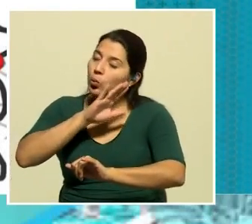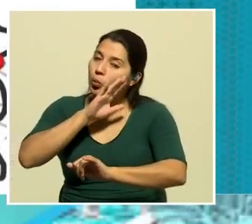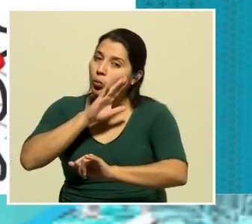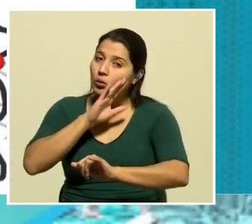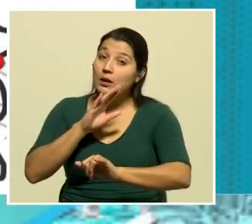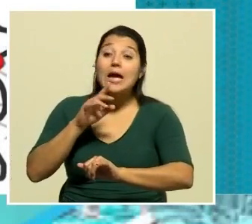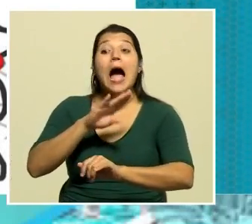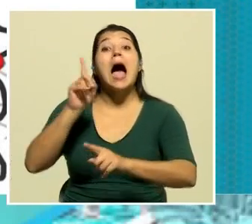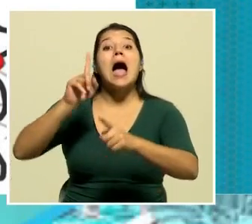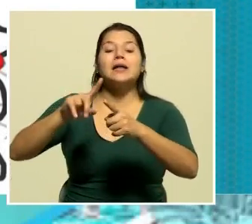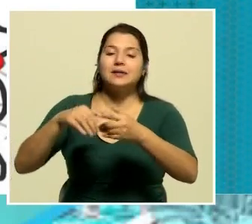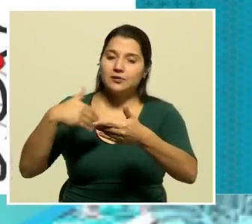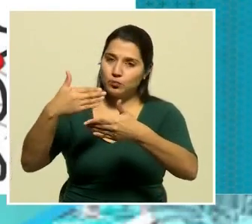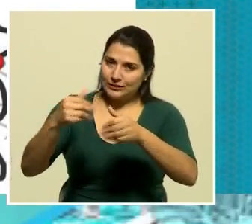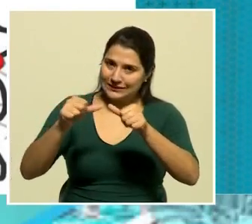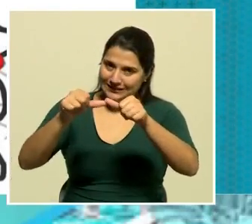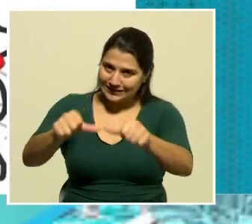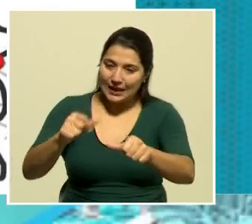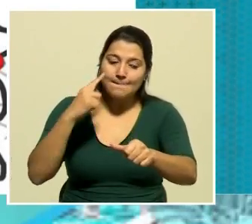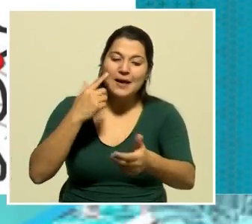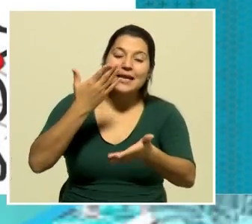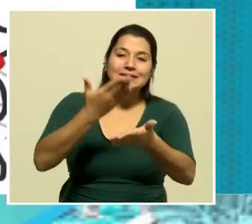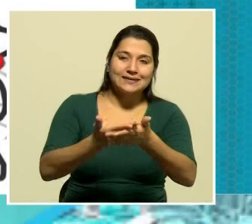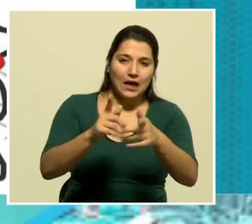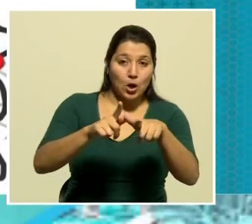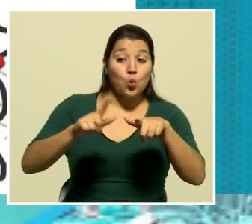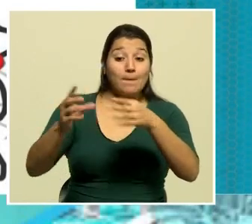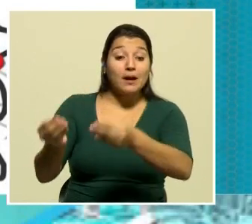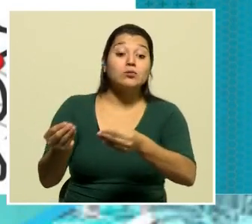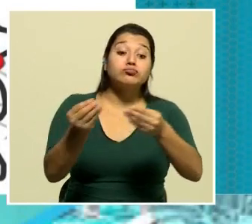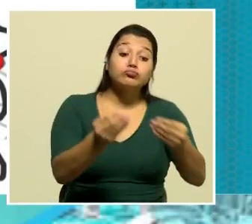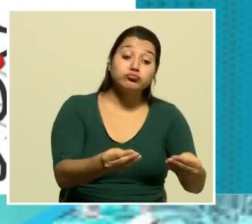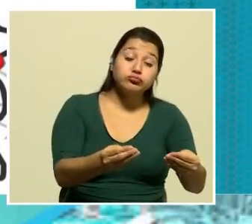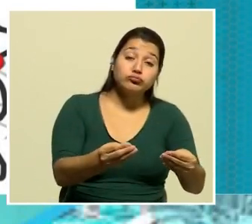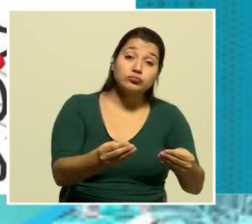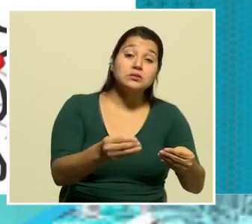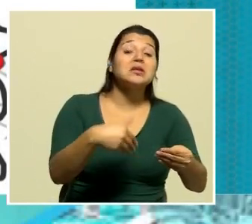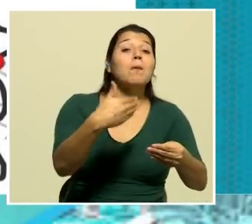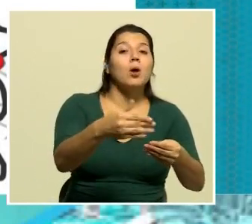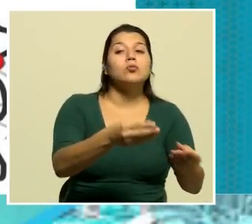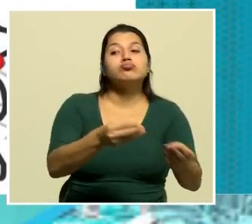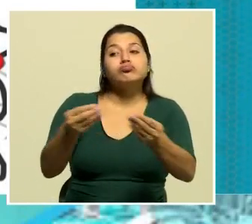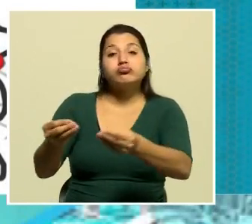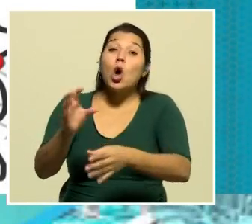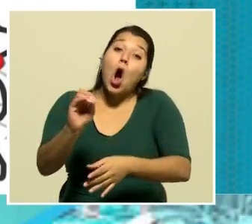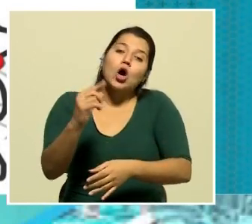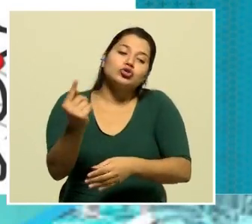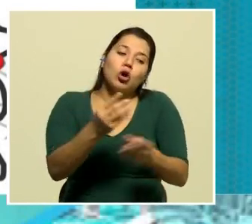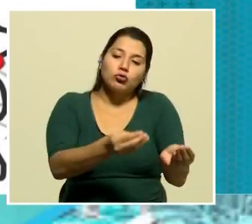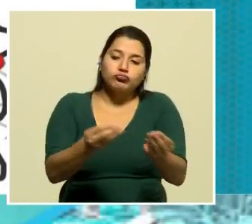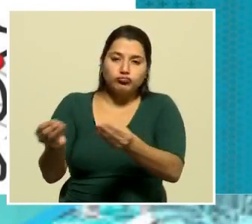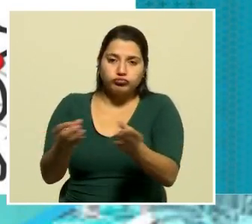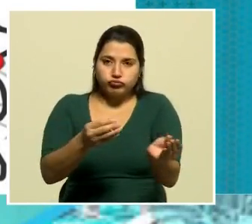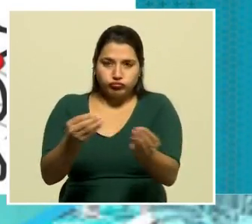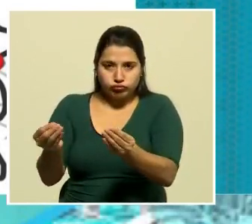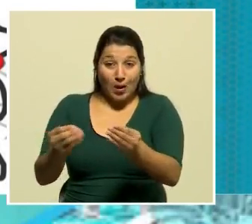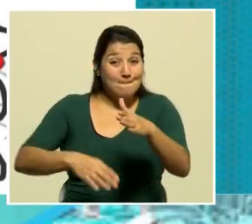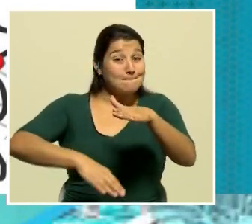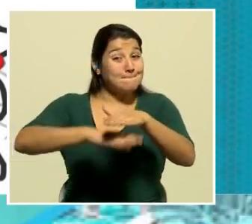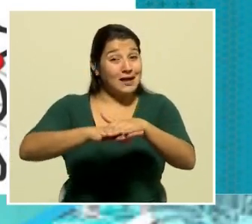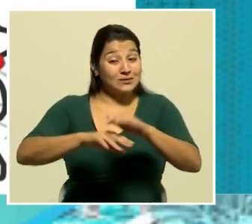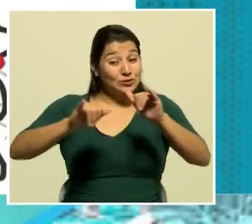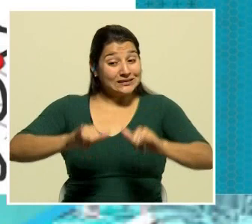descargado o solamente cargado la mercancía, que deberá tardar aproximadamente 42 horas y regresar en un